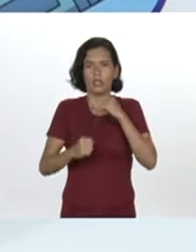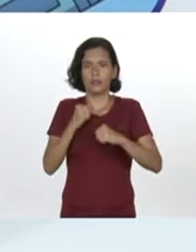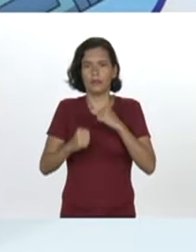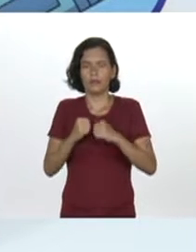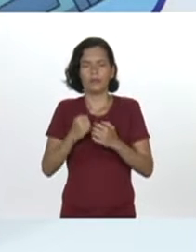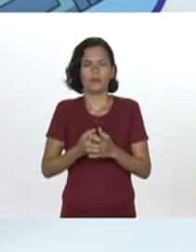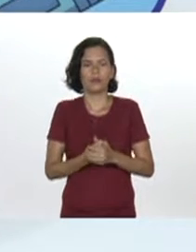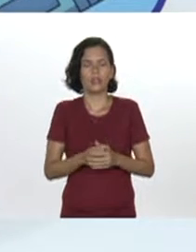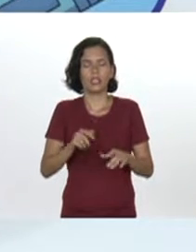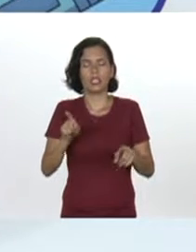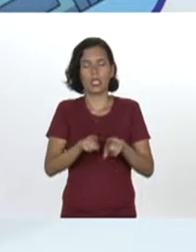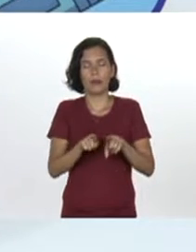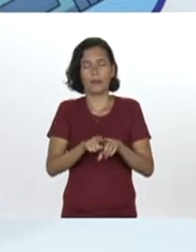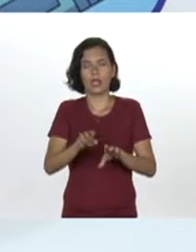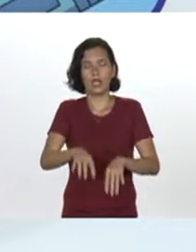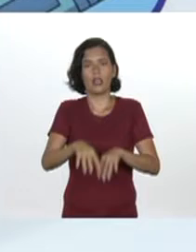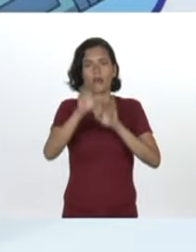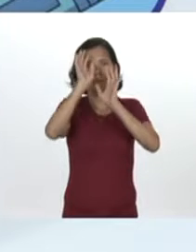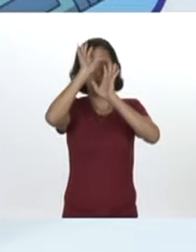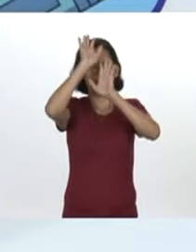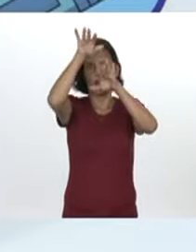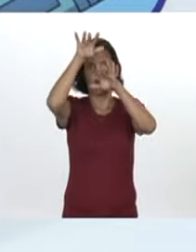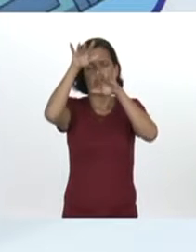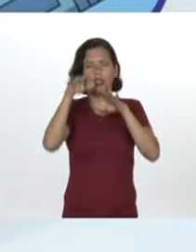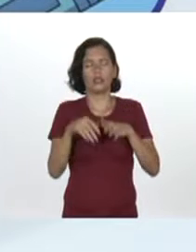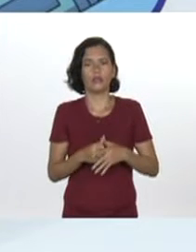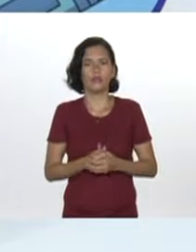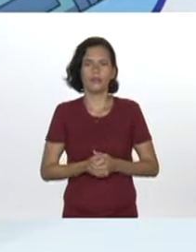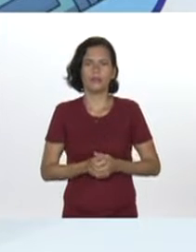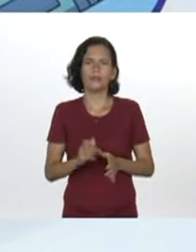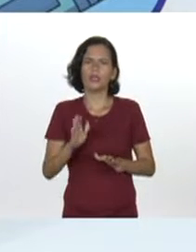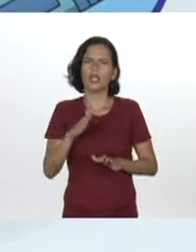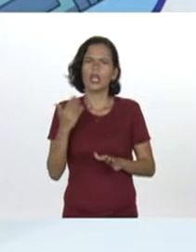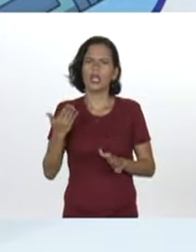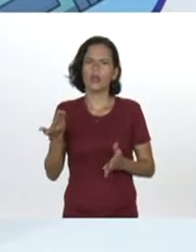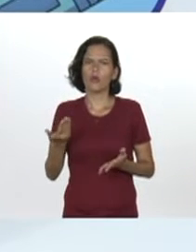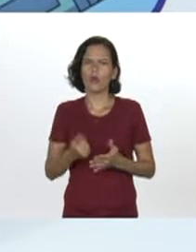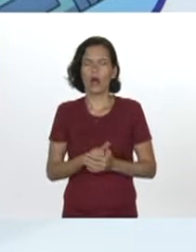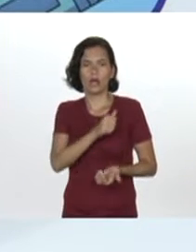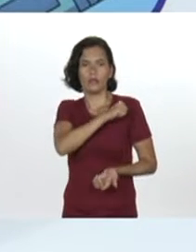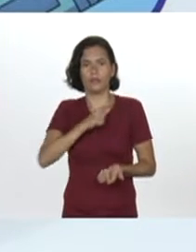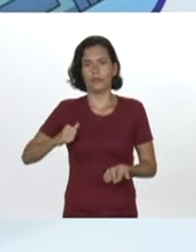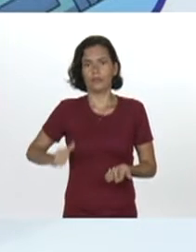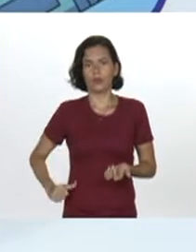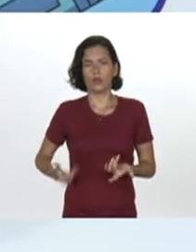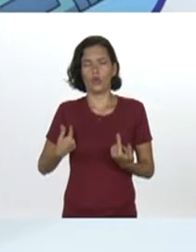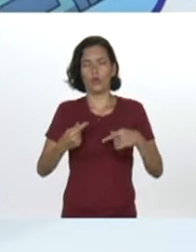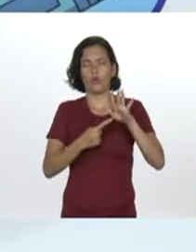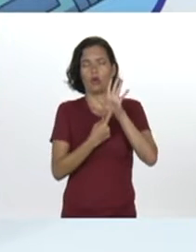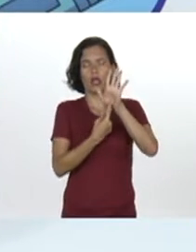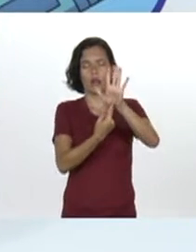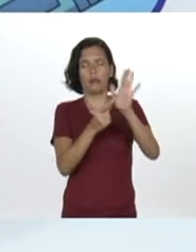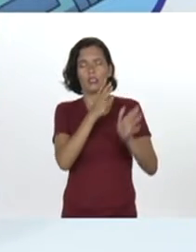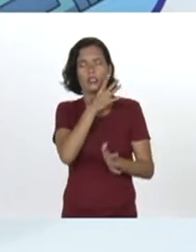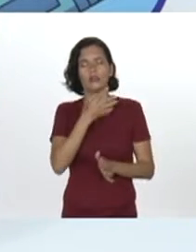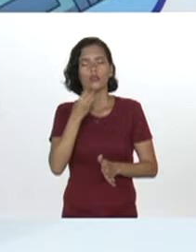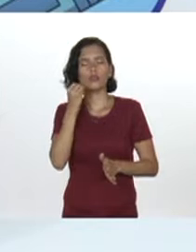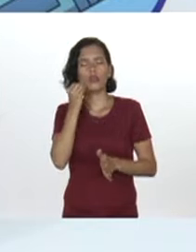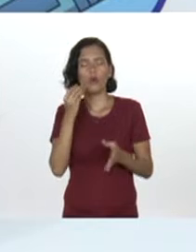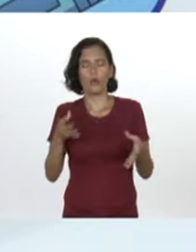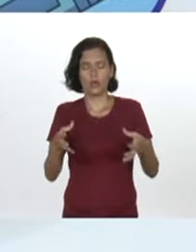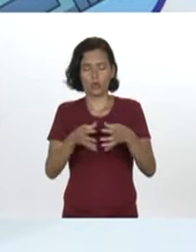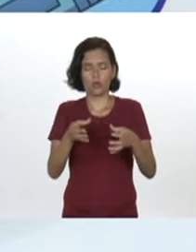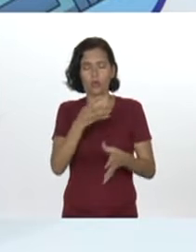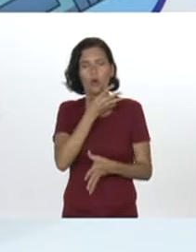y hablamos también del baloncesto versus el 3 versus 3, el cual en Tokio incluso tuvimos una representación de un grupo